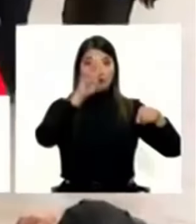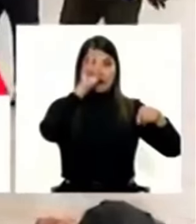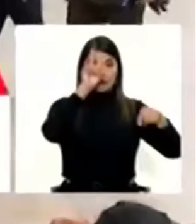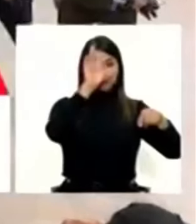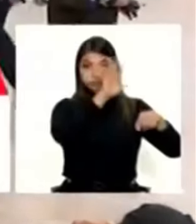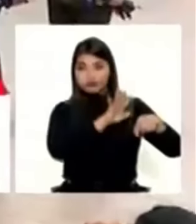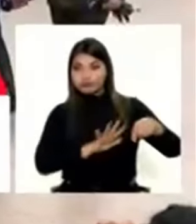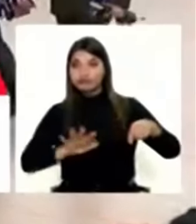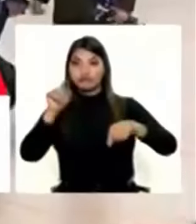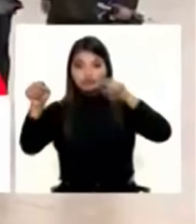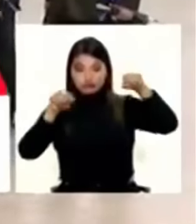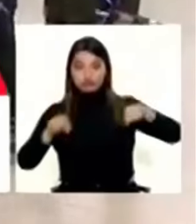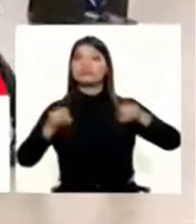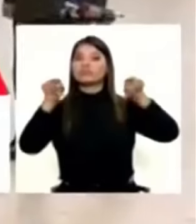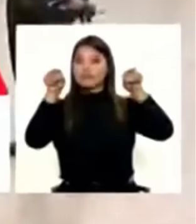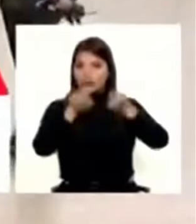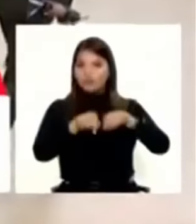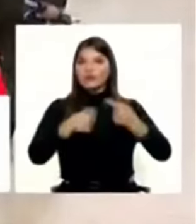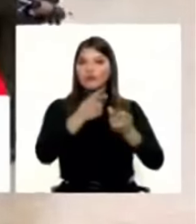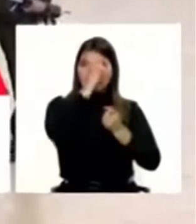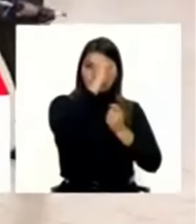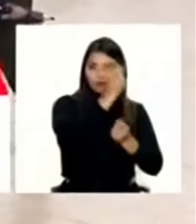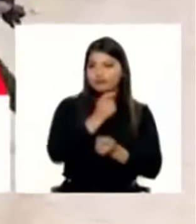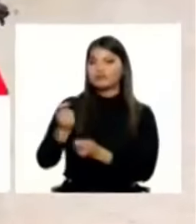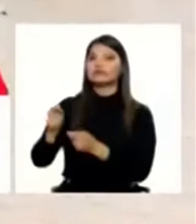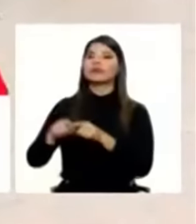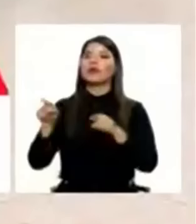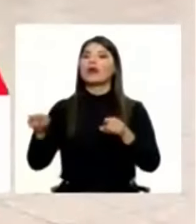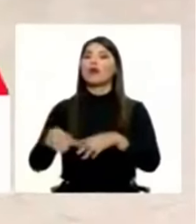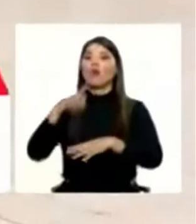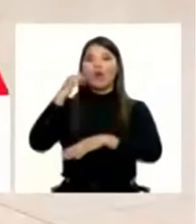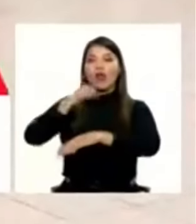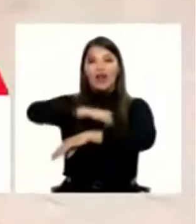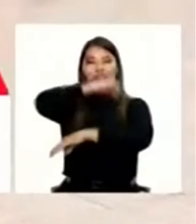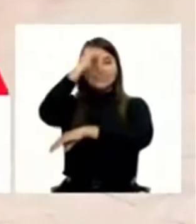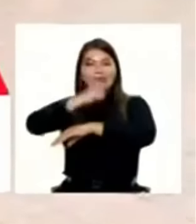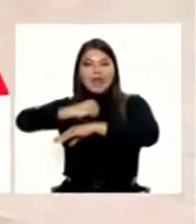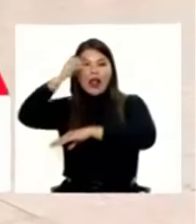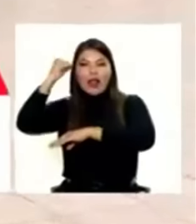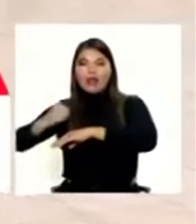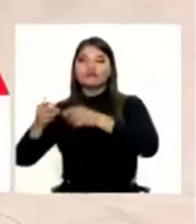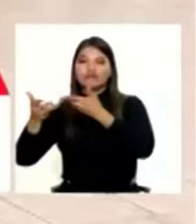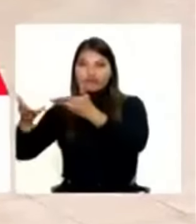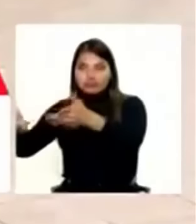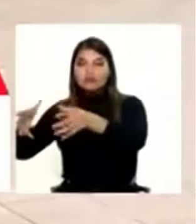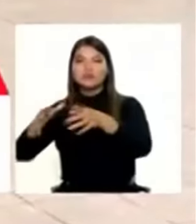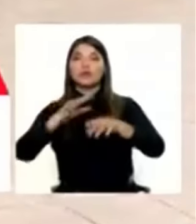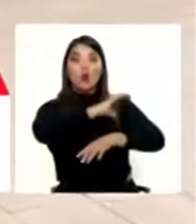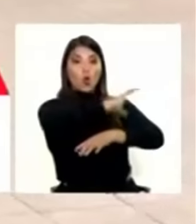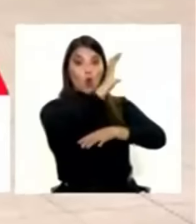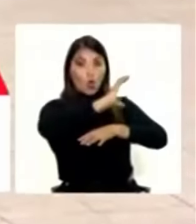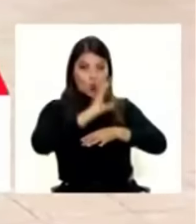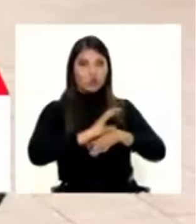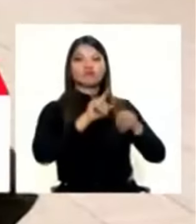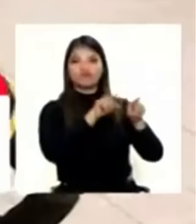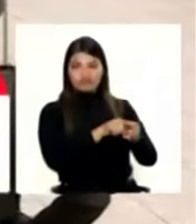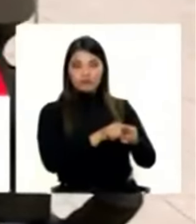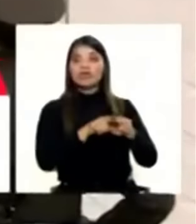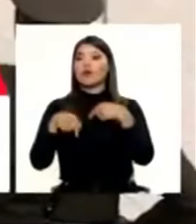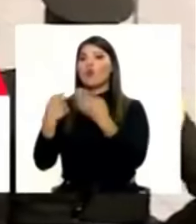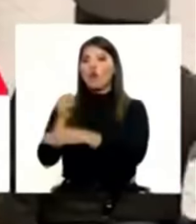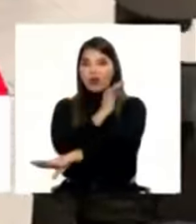todo el país, tanto en las zonas altoandinas, en la costa de nuestro Perú, así como